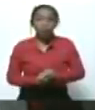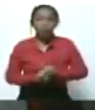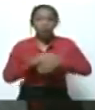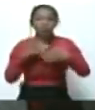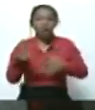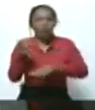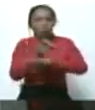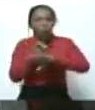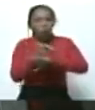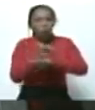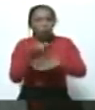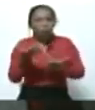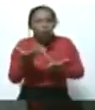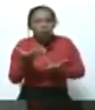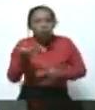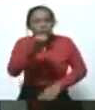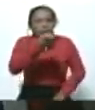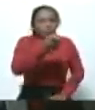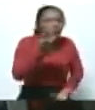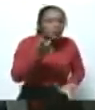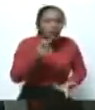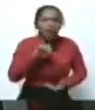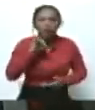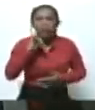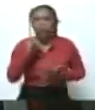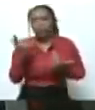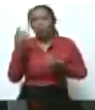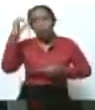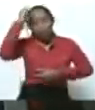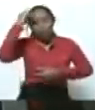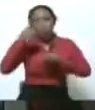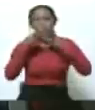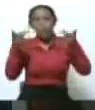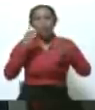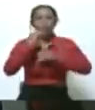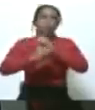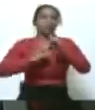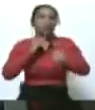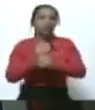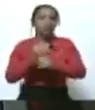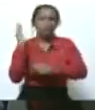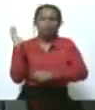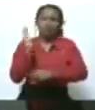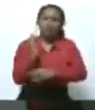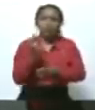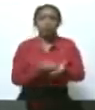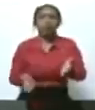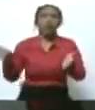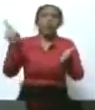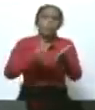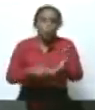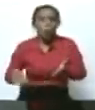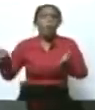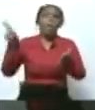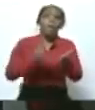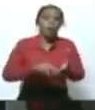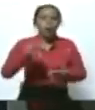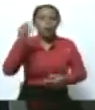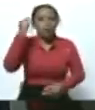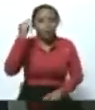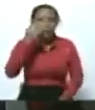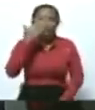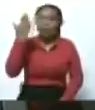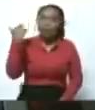Estados Unidos con esta desinformación a la opinión pública internacional cuando vienen reiteradamente, ya en días pasados,